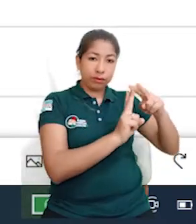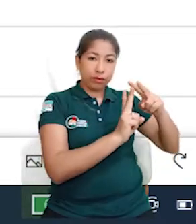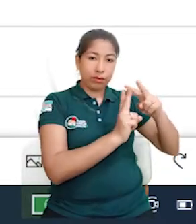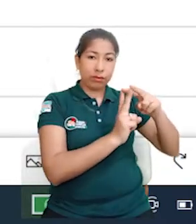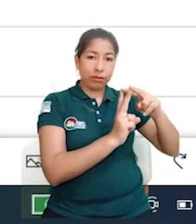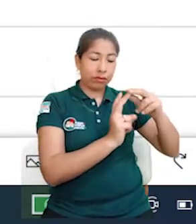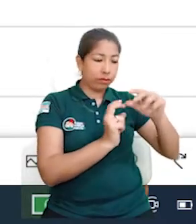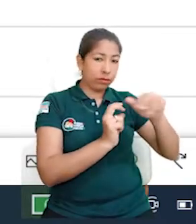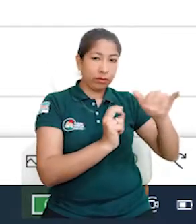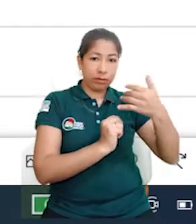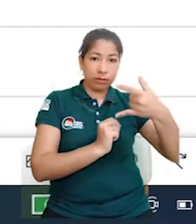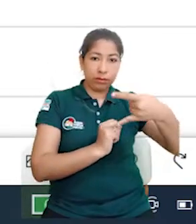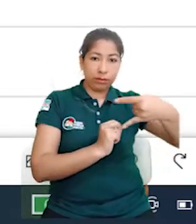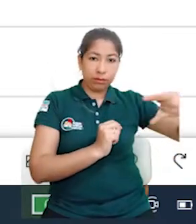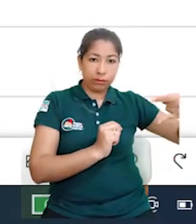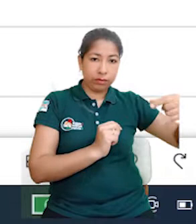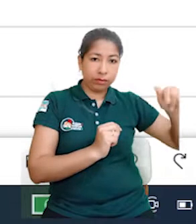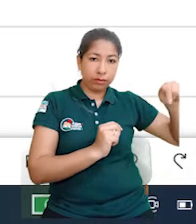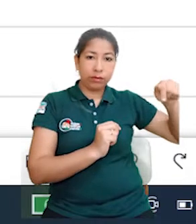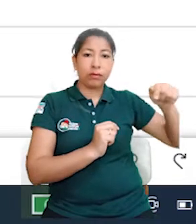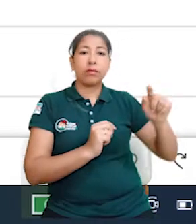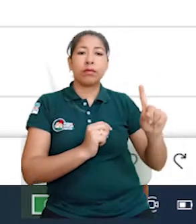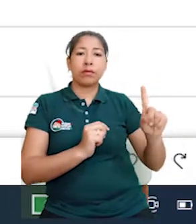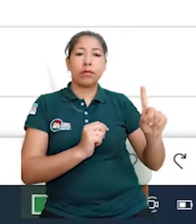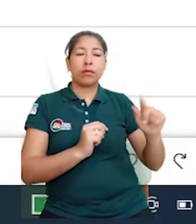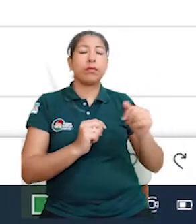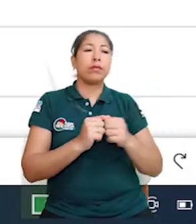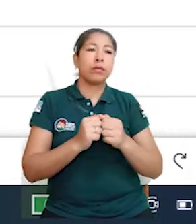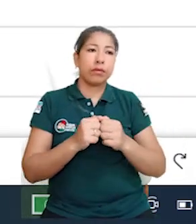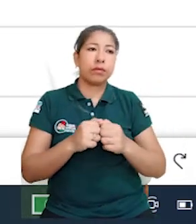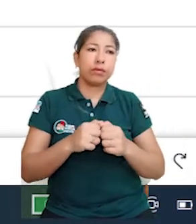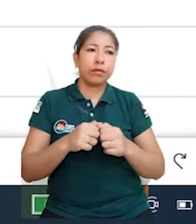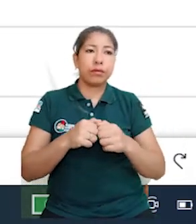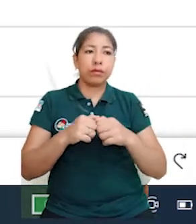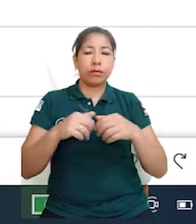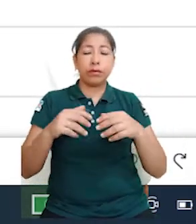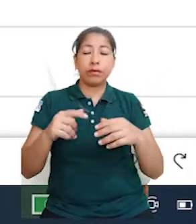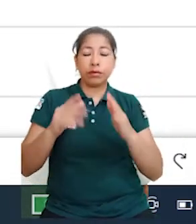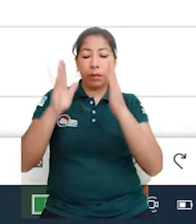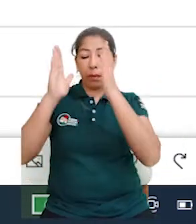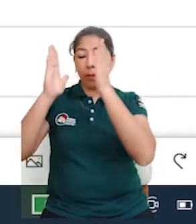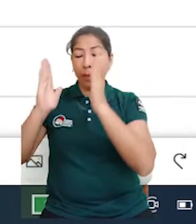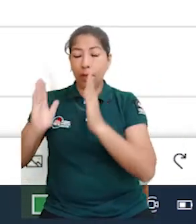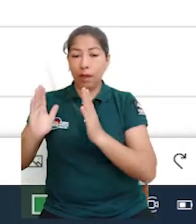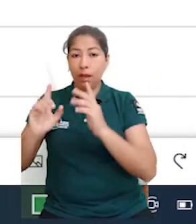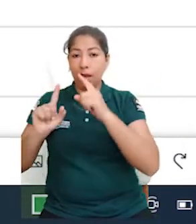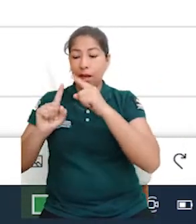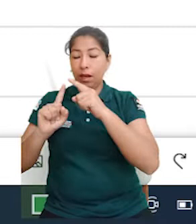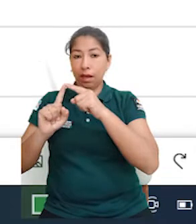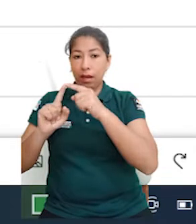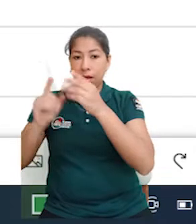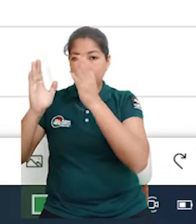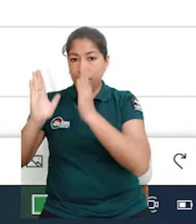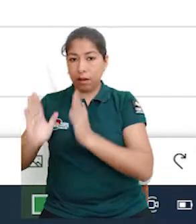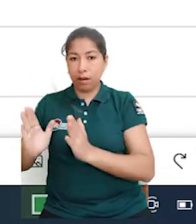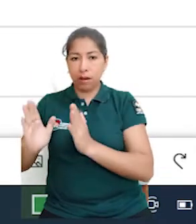solo logaritmo en el primer miembro y un número en el otro. Luego, en